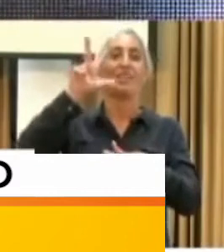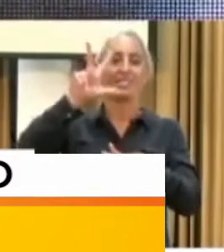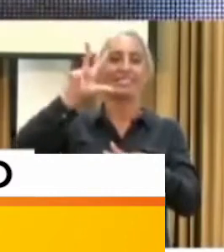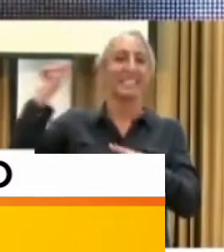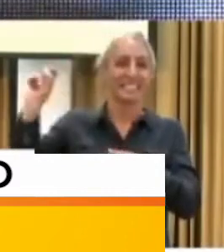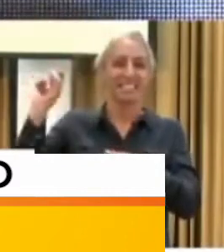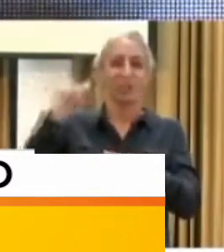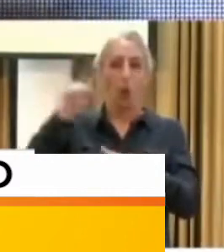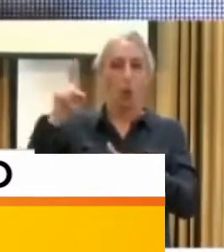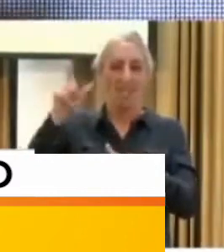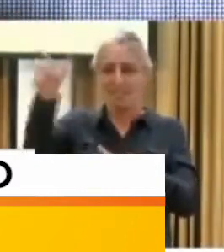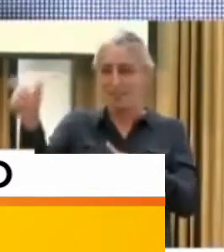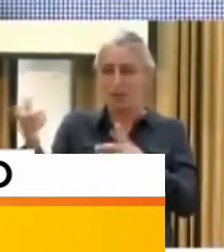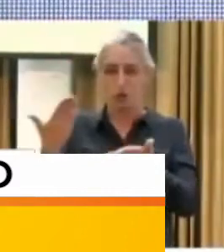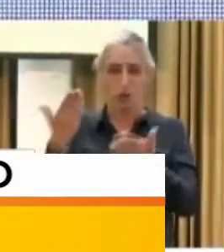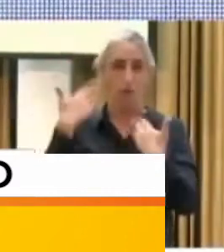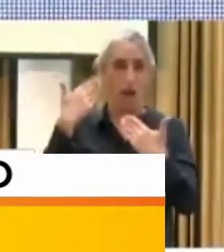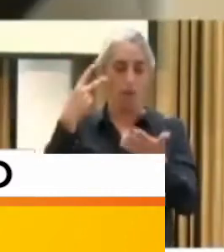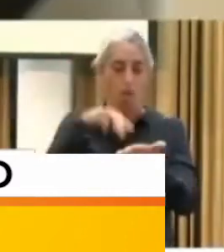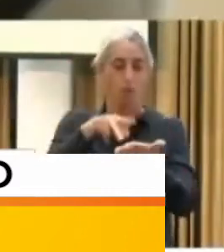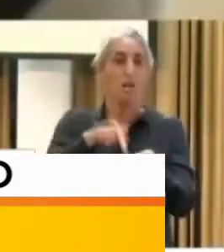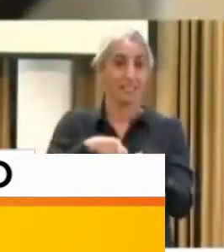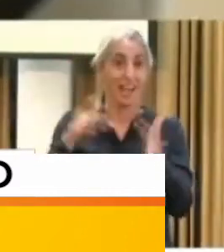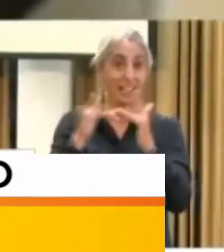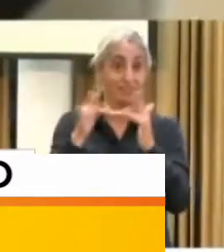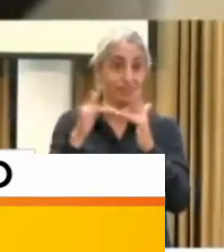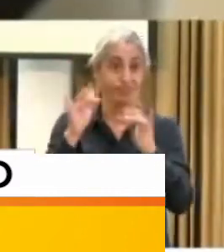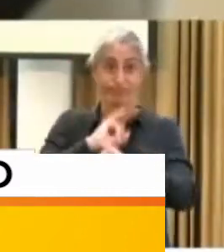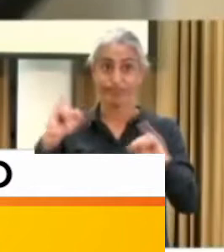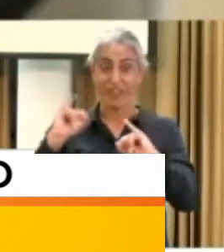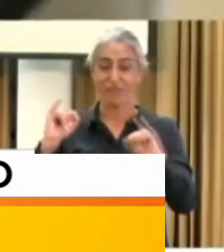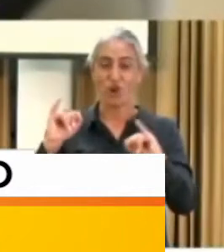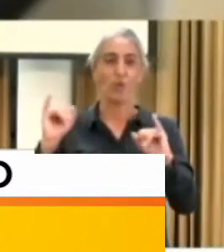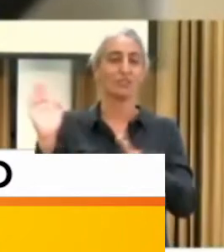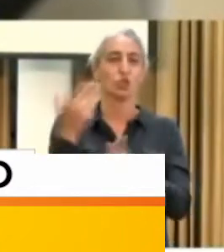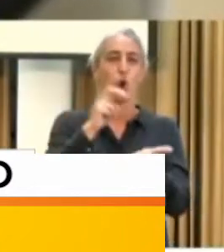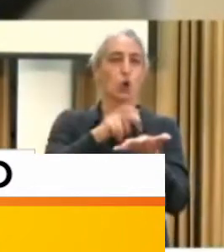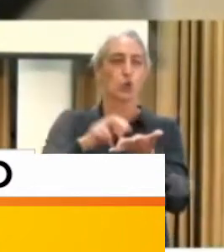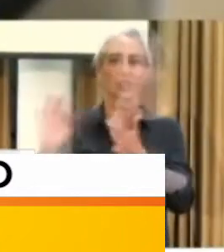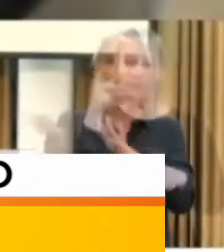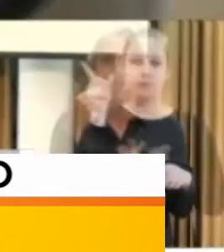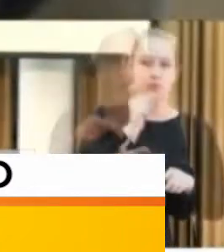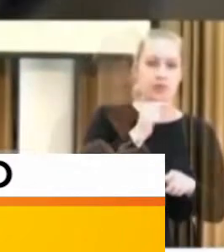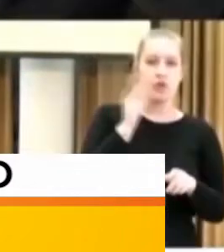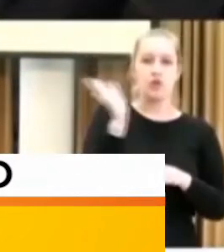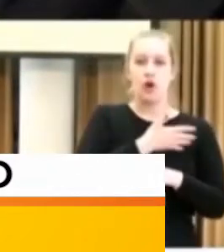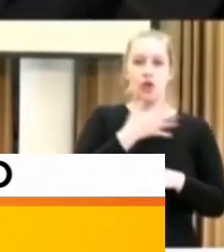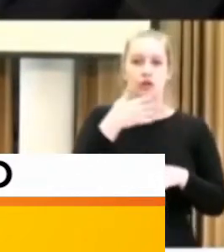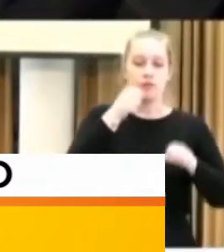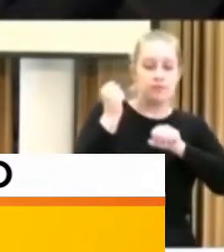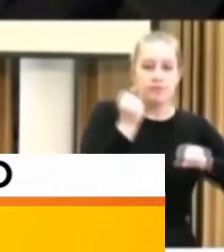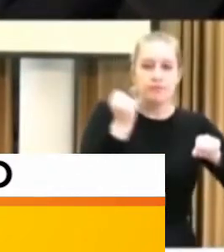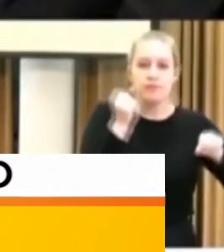implementaremos el sistema de información geográfica municipal integral y llevaremos adelante